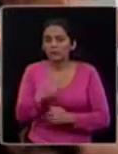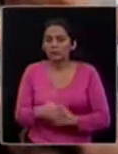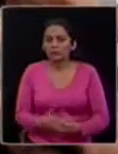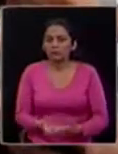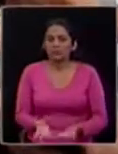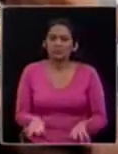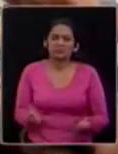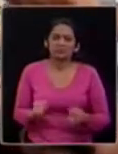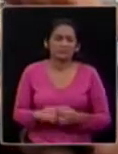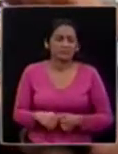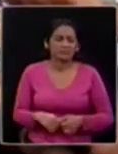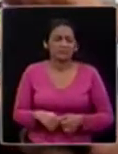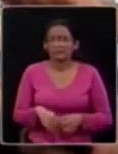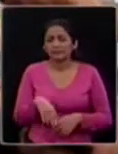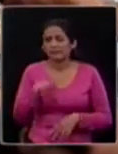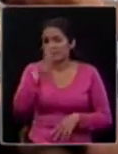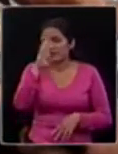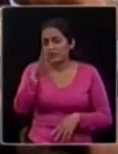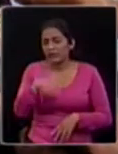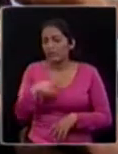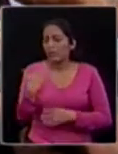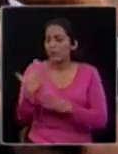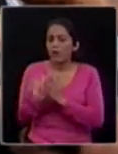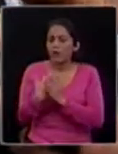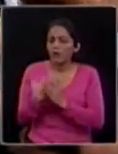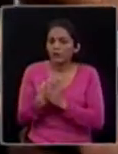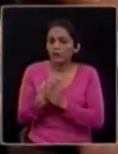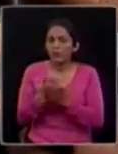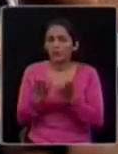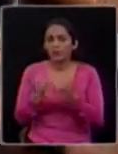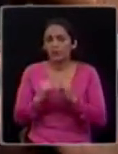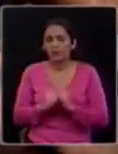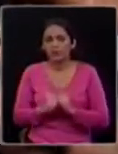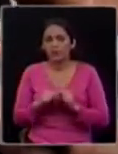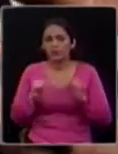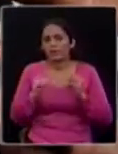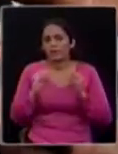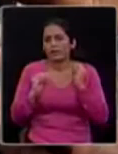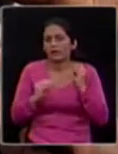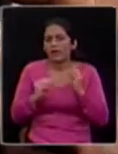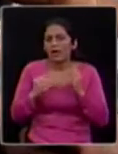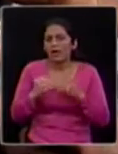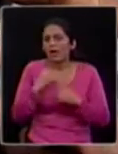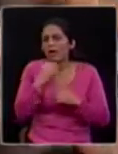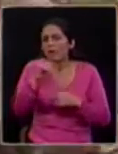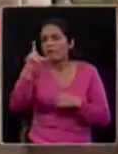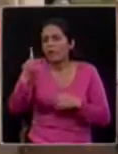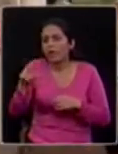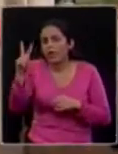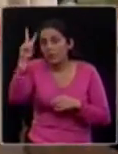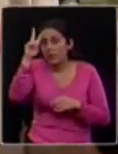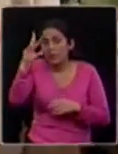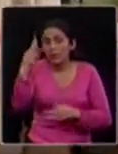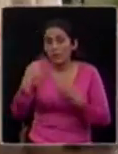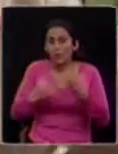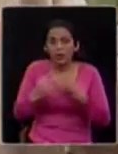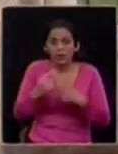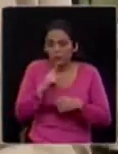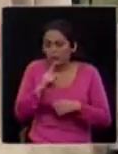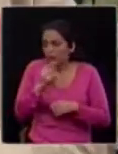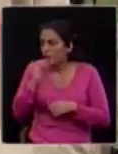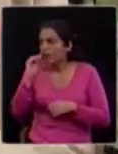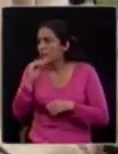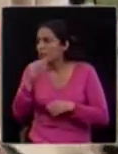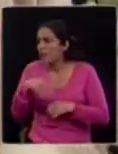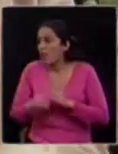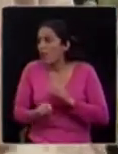ya es común. Seguramente hay alguna audiencia que alguien no la quiso hacer y llamó. Eso ya es común aquí. Hace del mamotreto que hay una bomba,